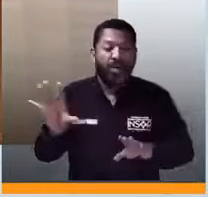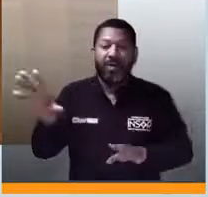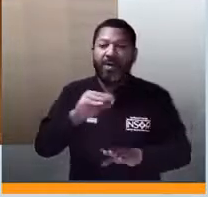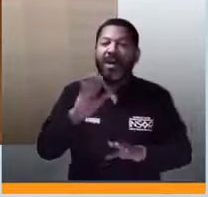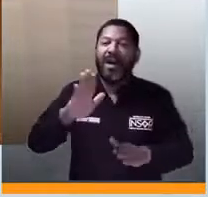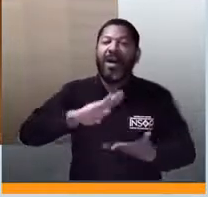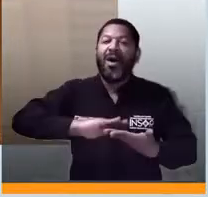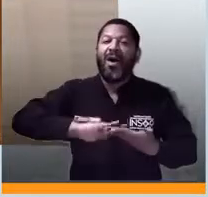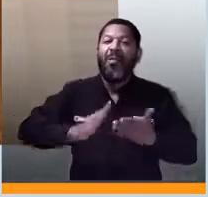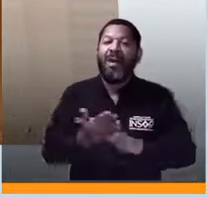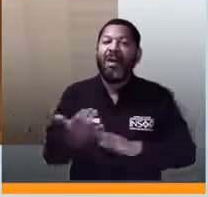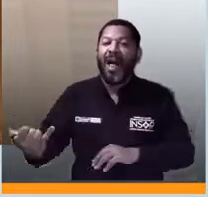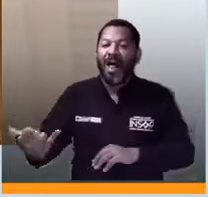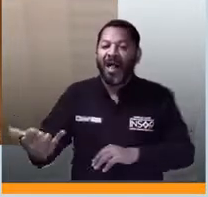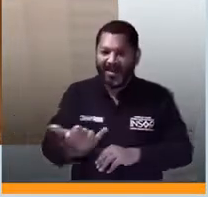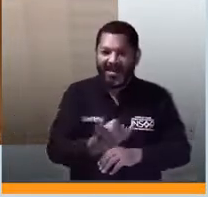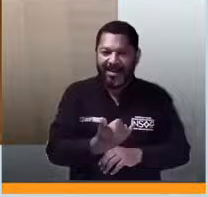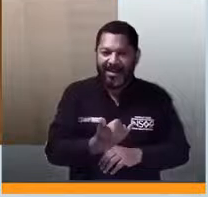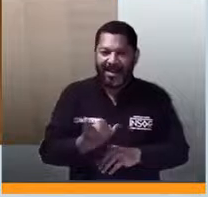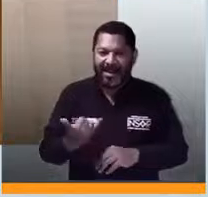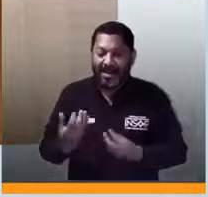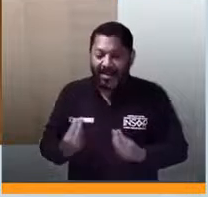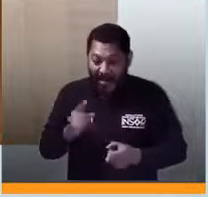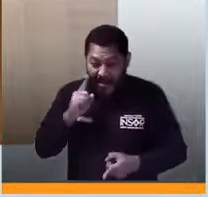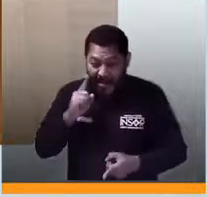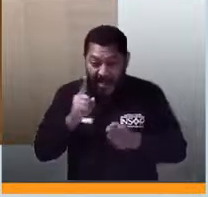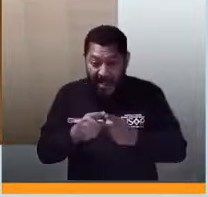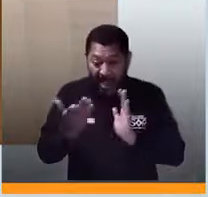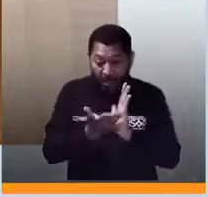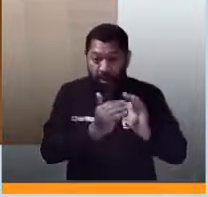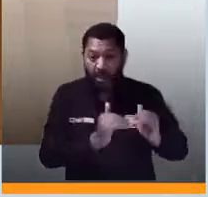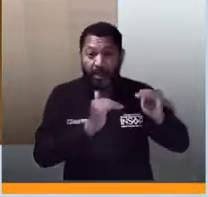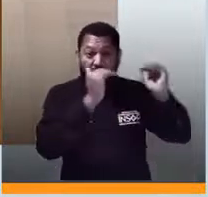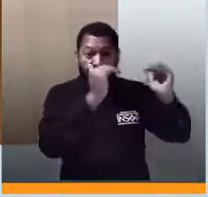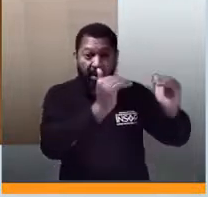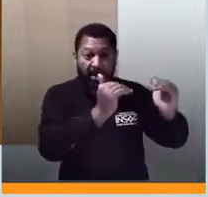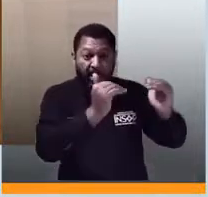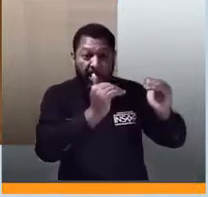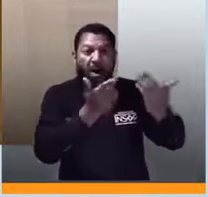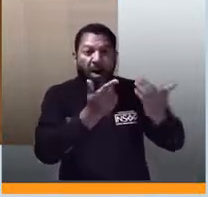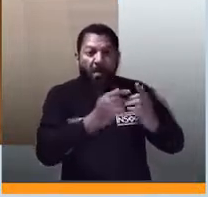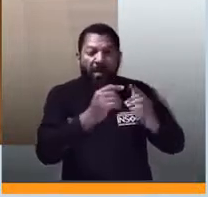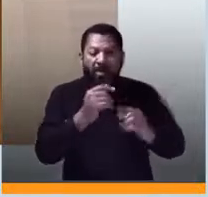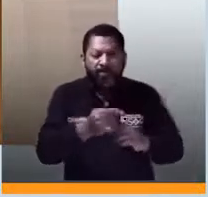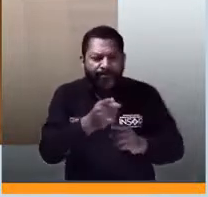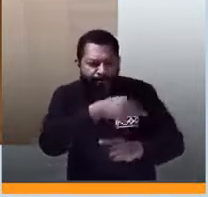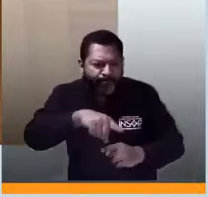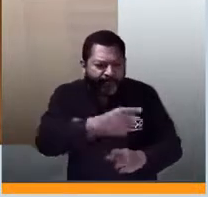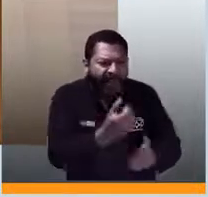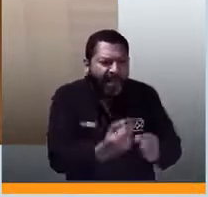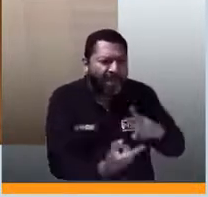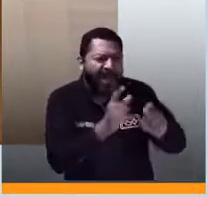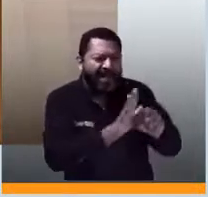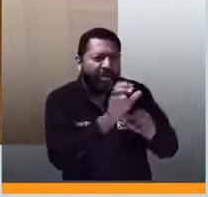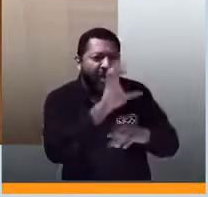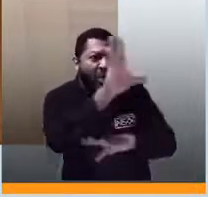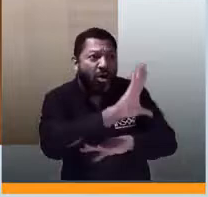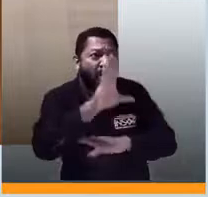comunidad académica se ha hecho para que la educación superior le responda al país, ¿no? Yo creo